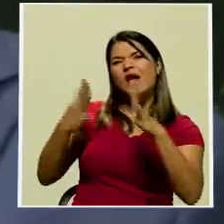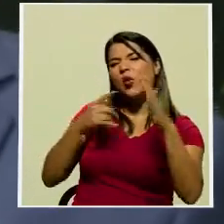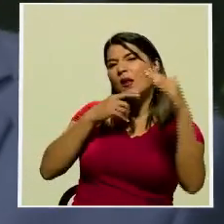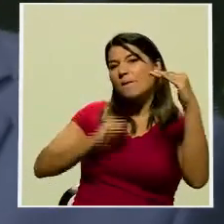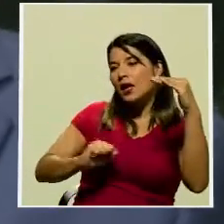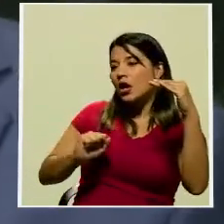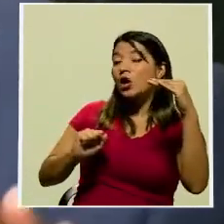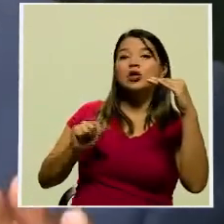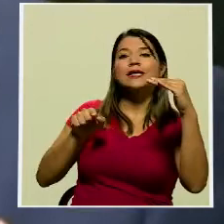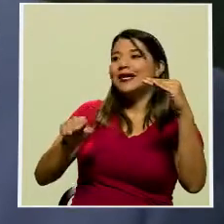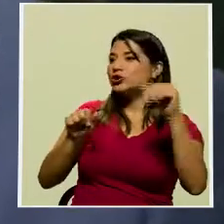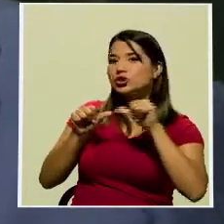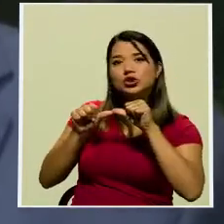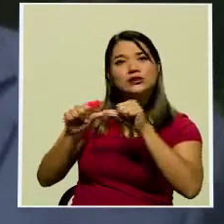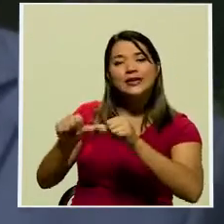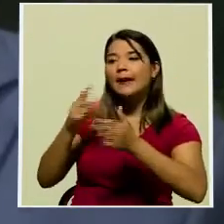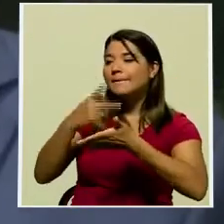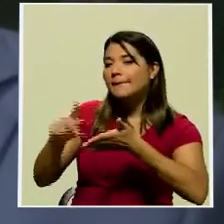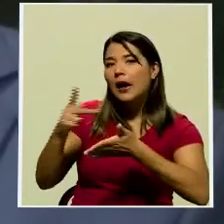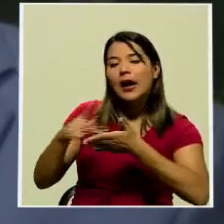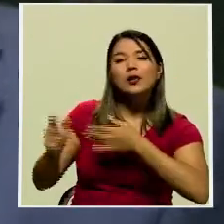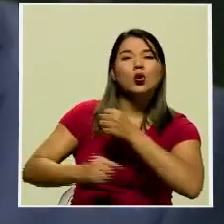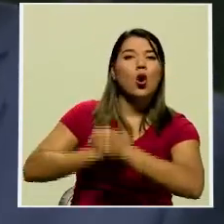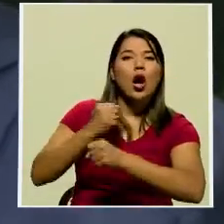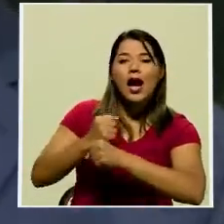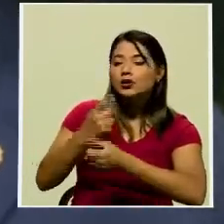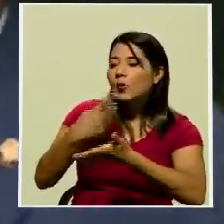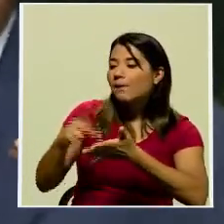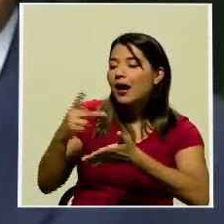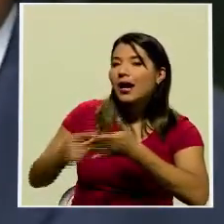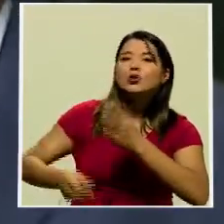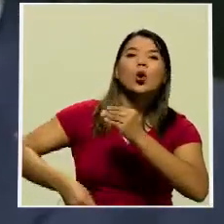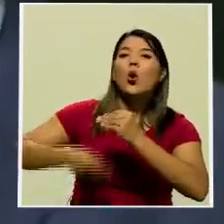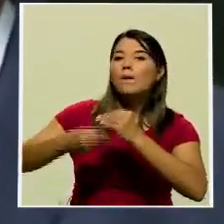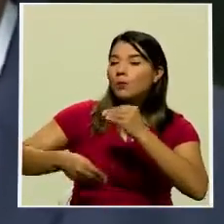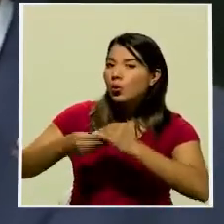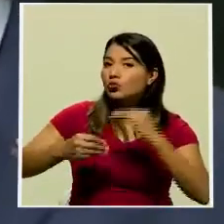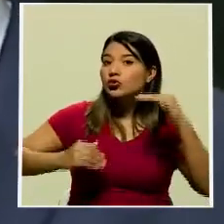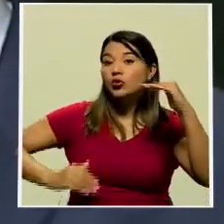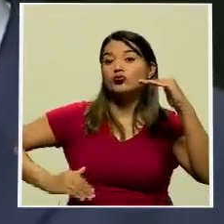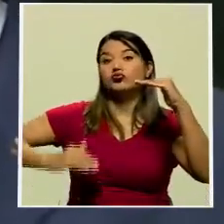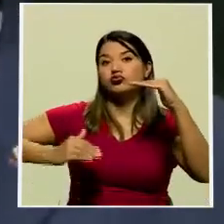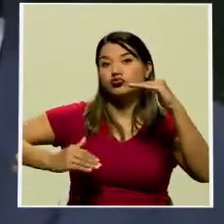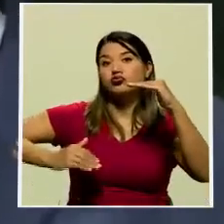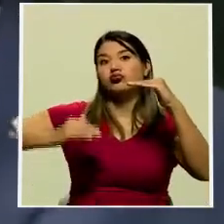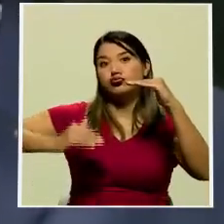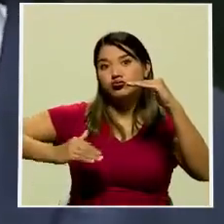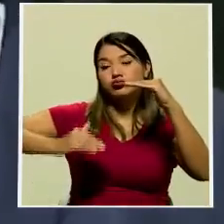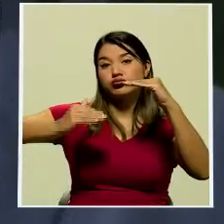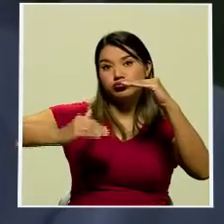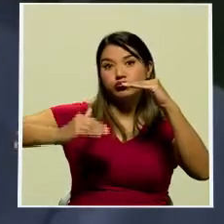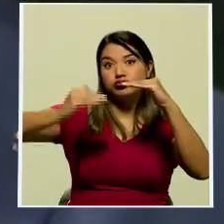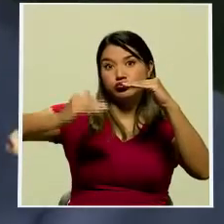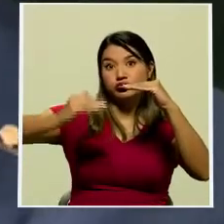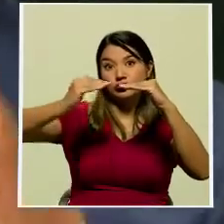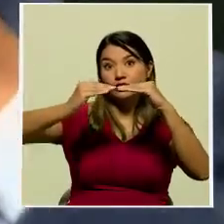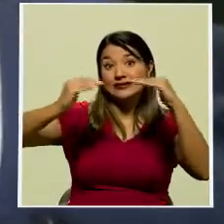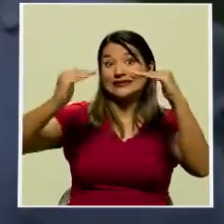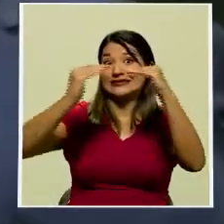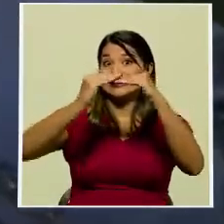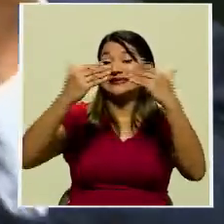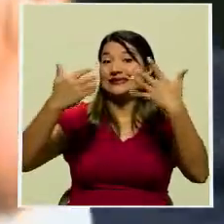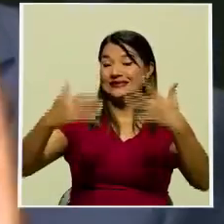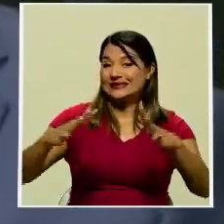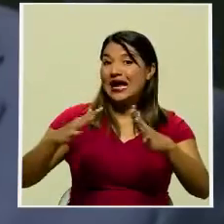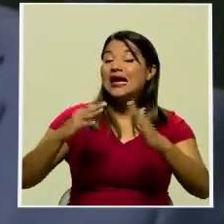siguen recibiendo su anualidad, ¿verdad? Y cuando en el transcurso del tiempo lleguen a